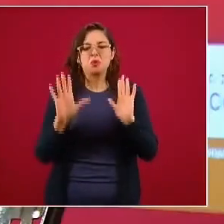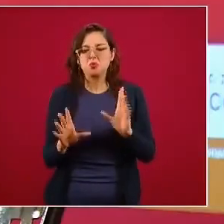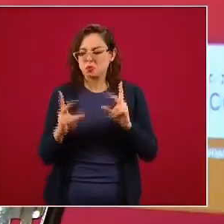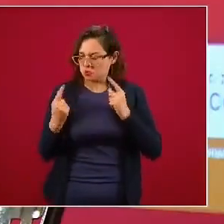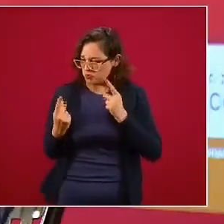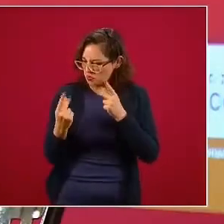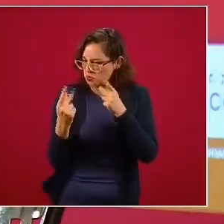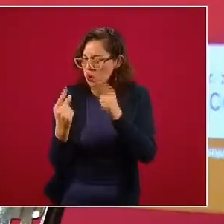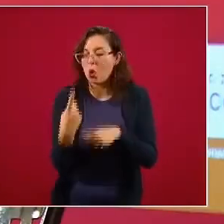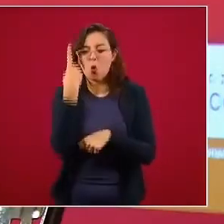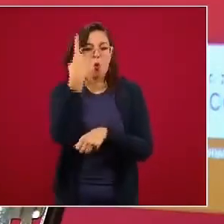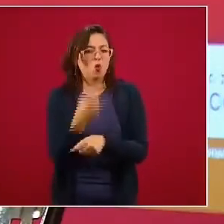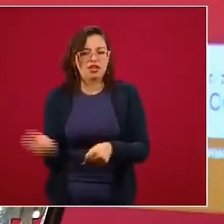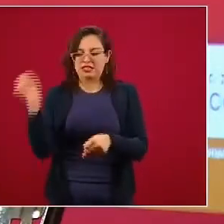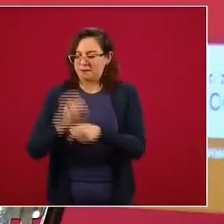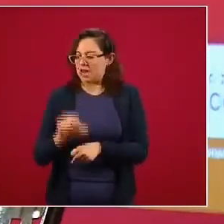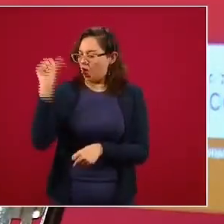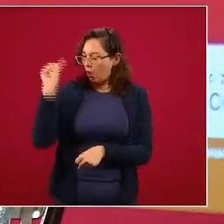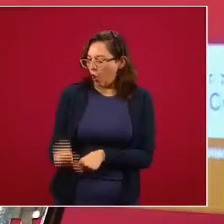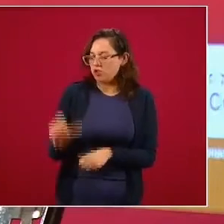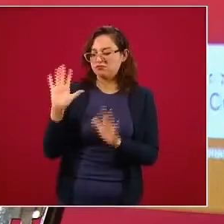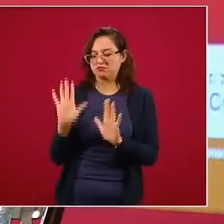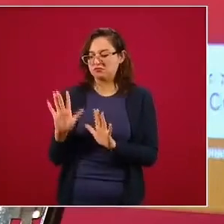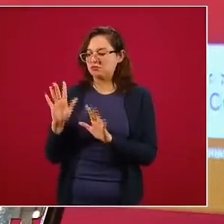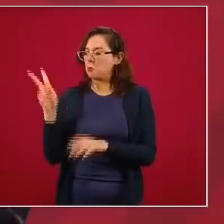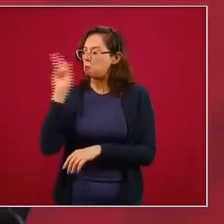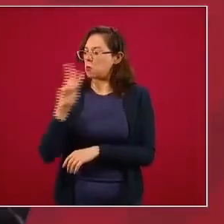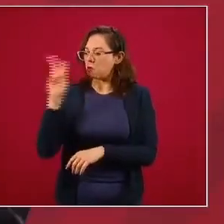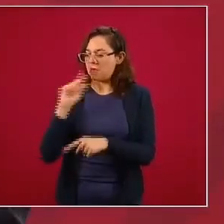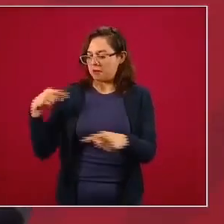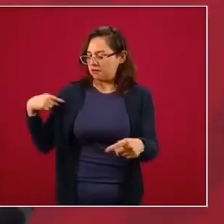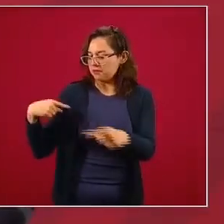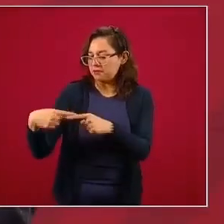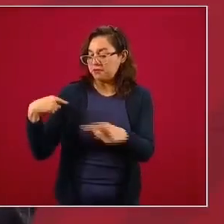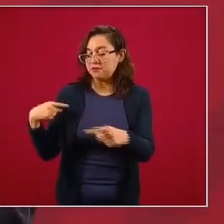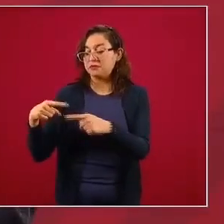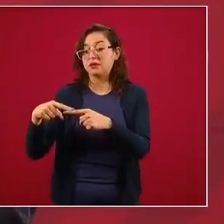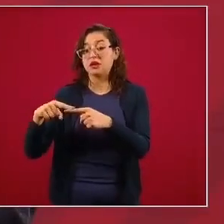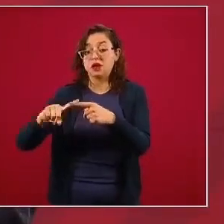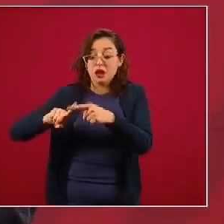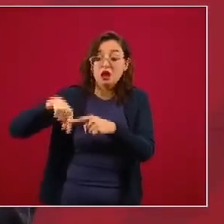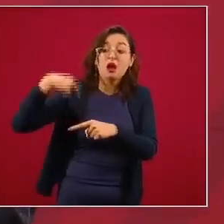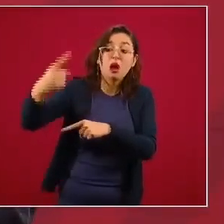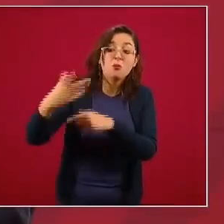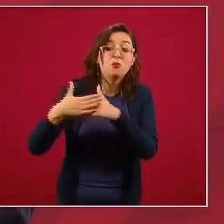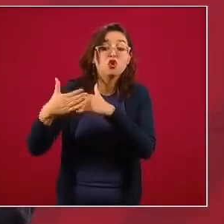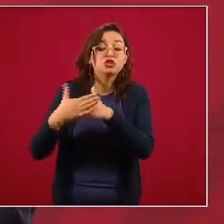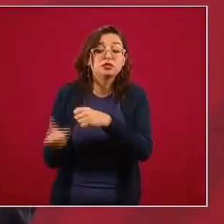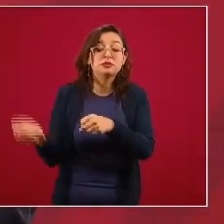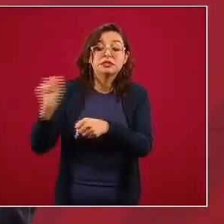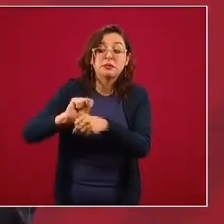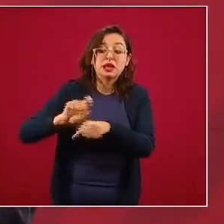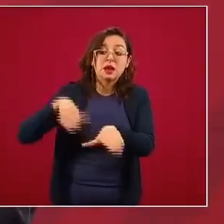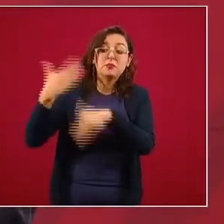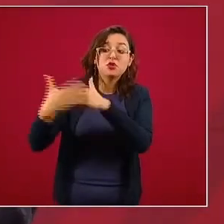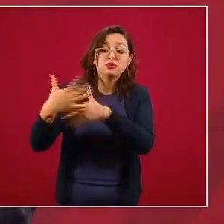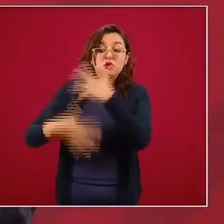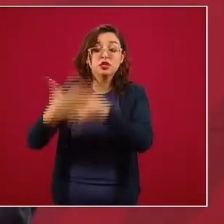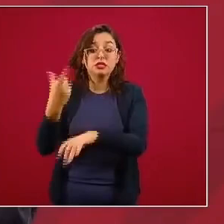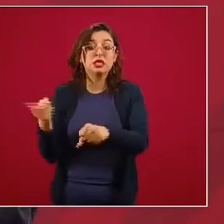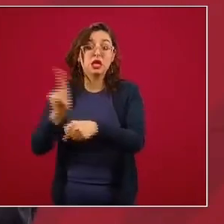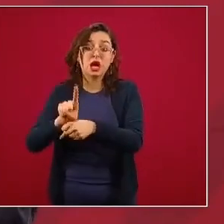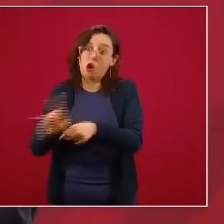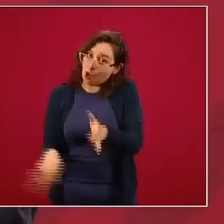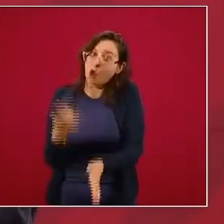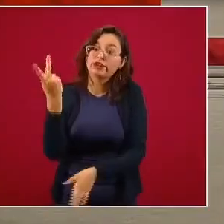velocidad suficiente para que en una semana todo el mundo tenga su prueba. A la siguiente semana, o en 15 días, habría